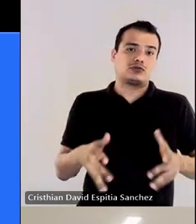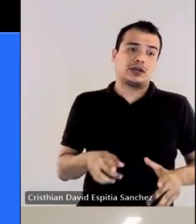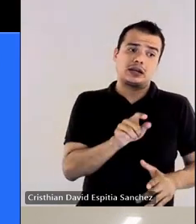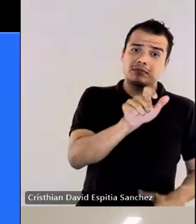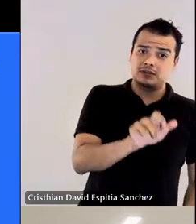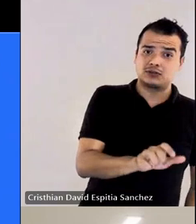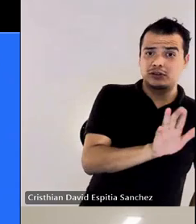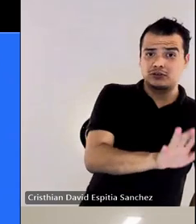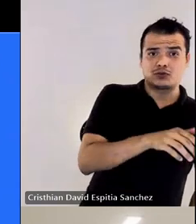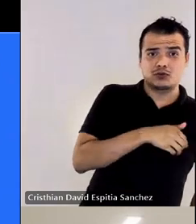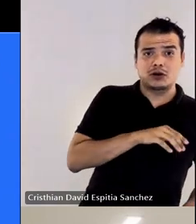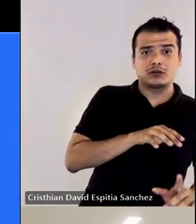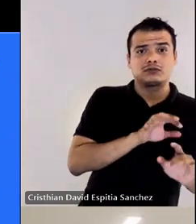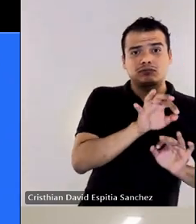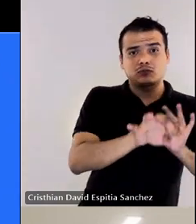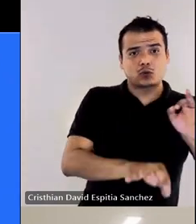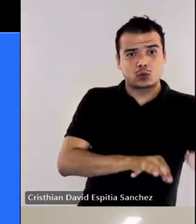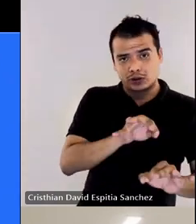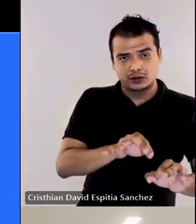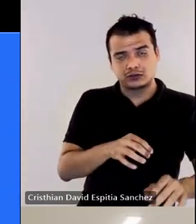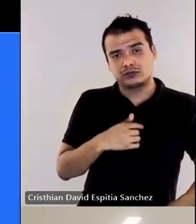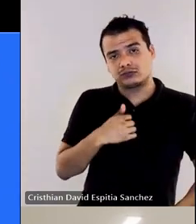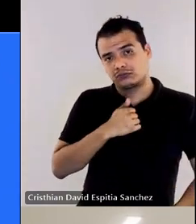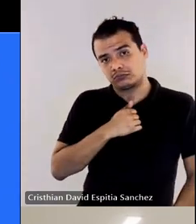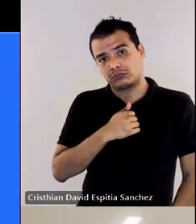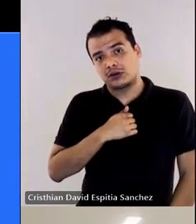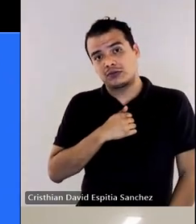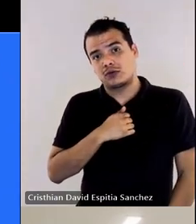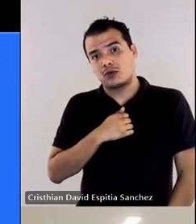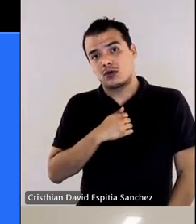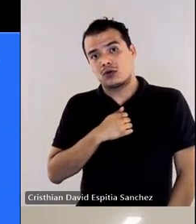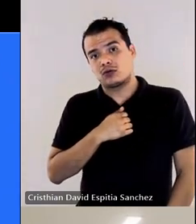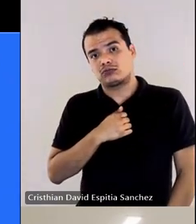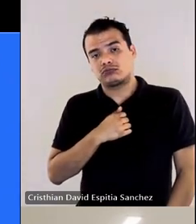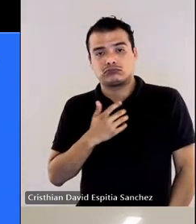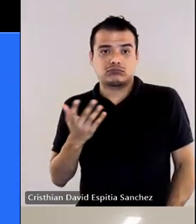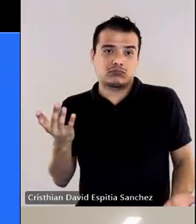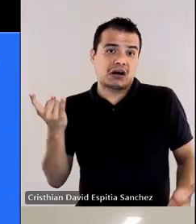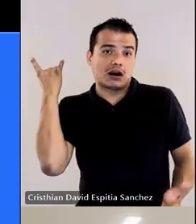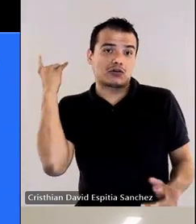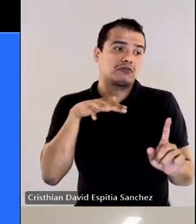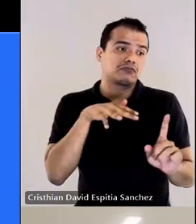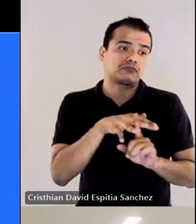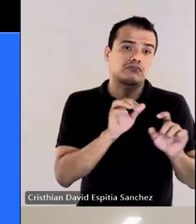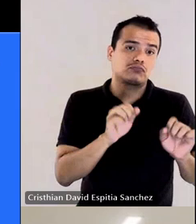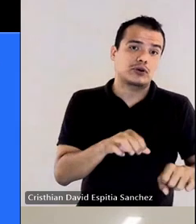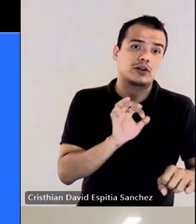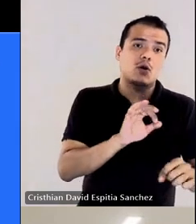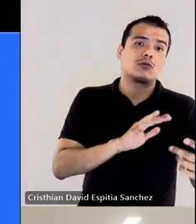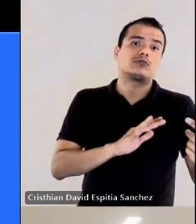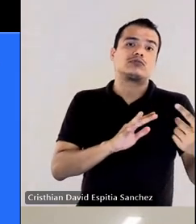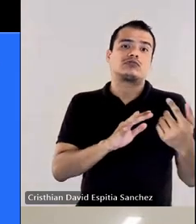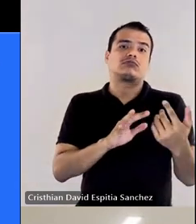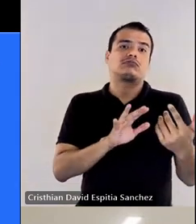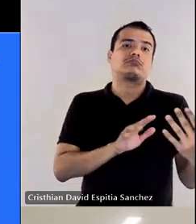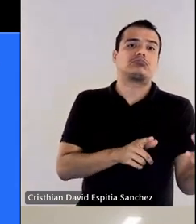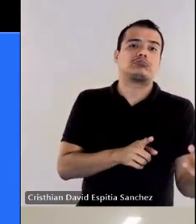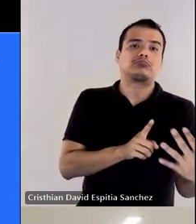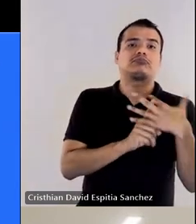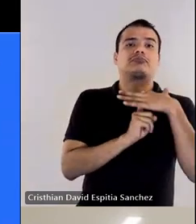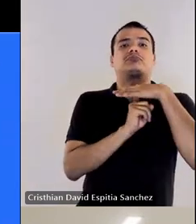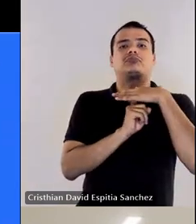porque posiblemente yo sea quien porte una infección y yo tengo el deseo de ayudar en el tema de primer auxilio,